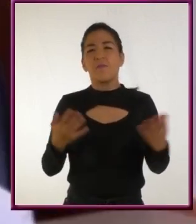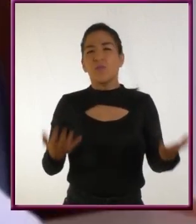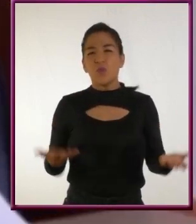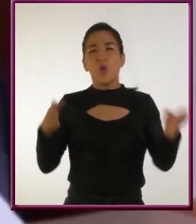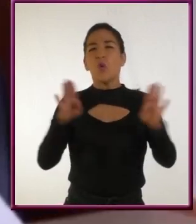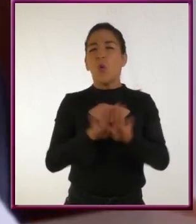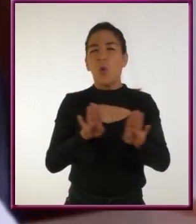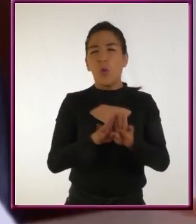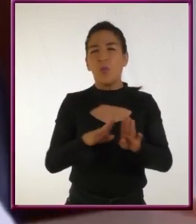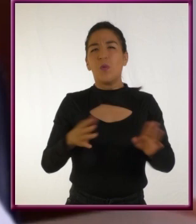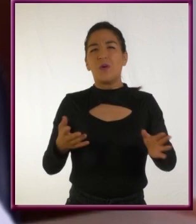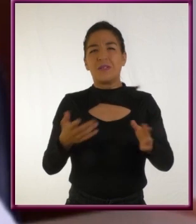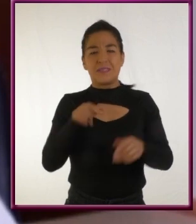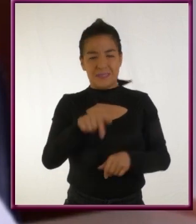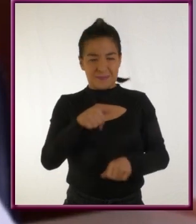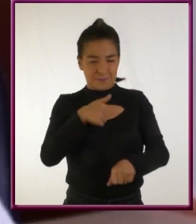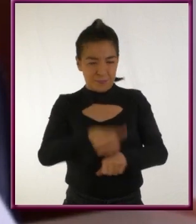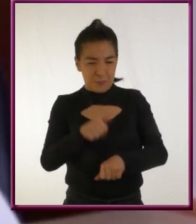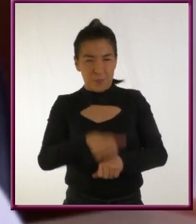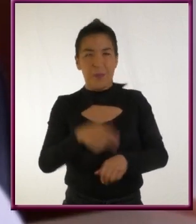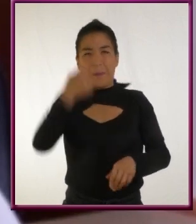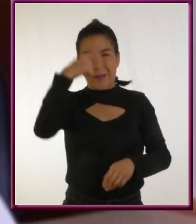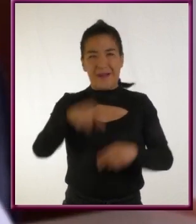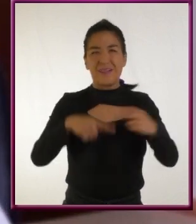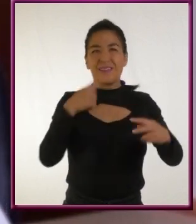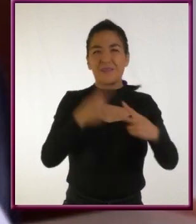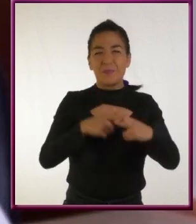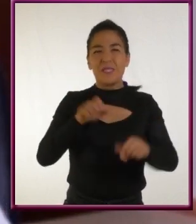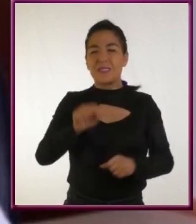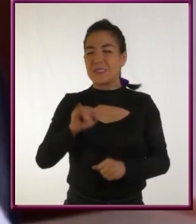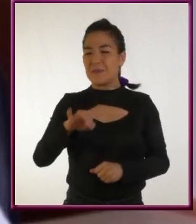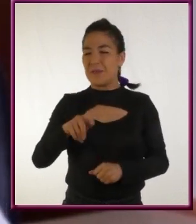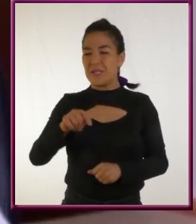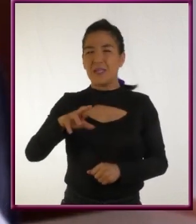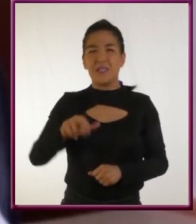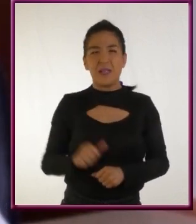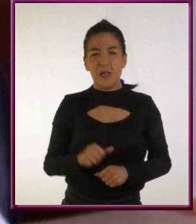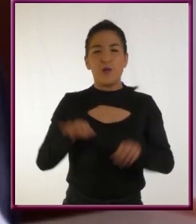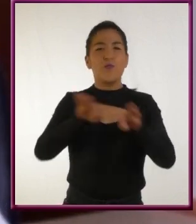La manera de manifestarse la simetría en una